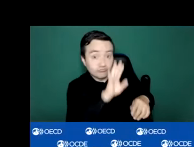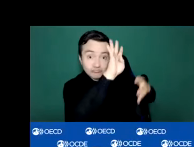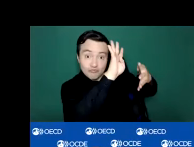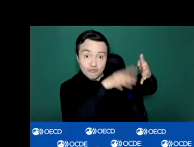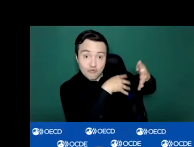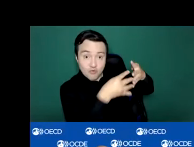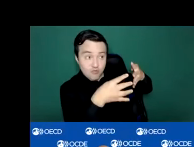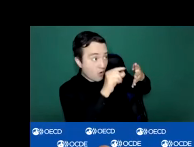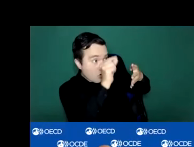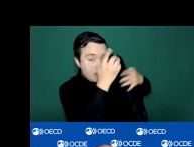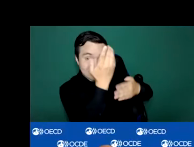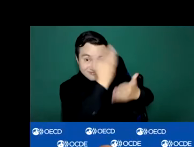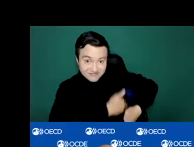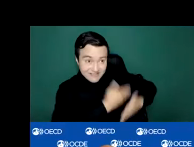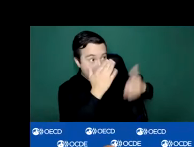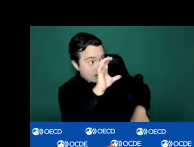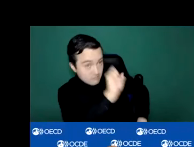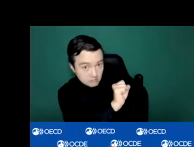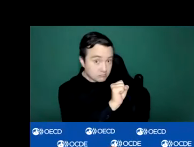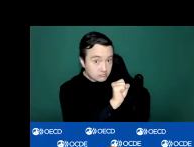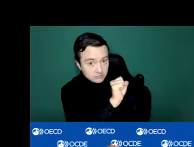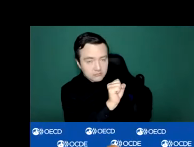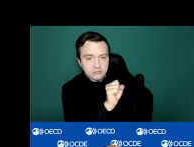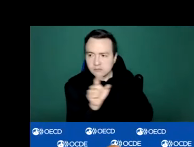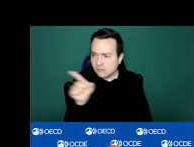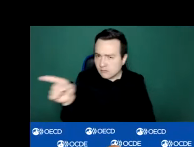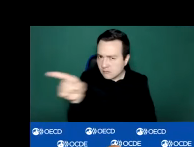en sus proveedores de salud o en sus instalaciones de salud.